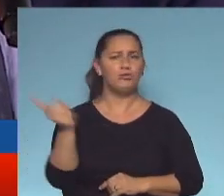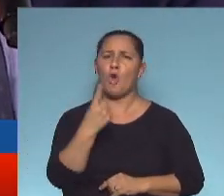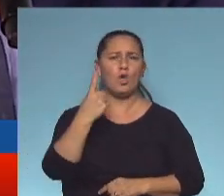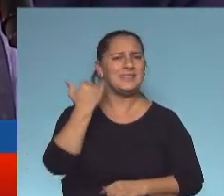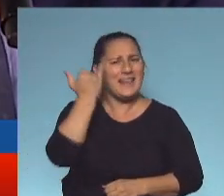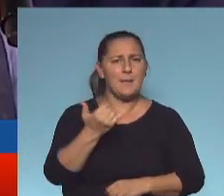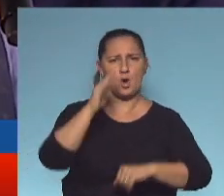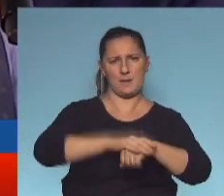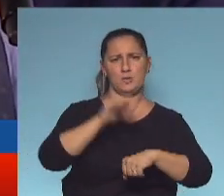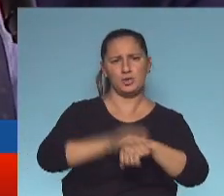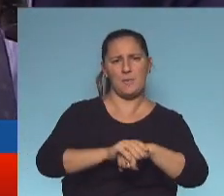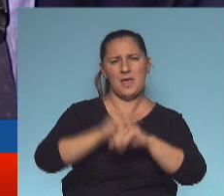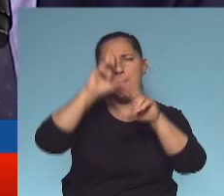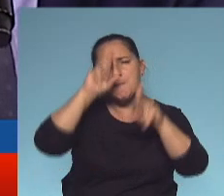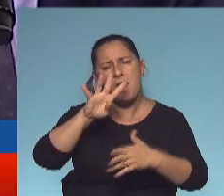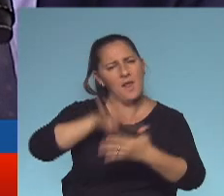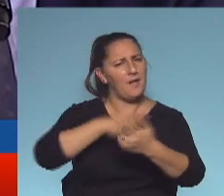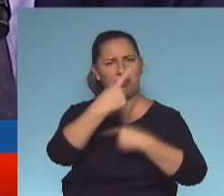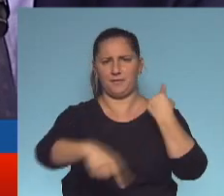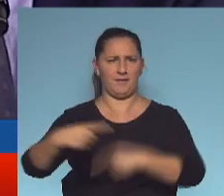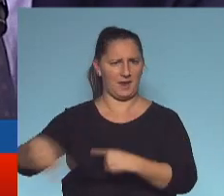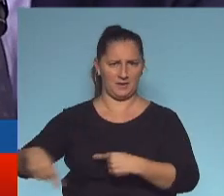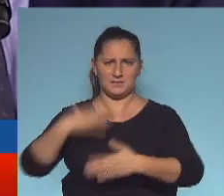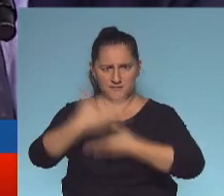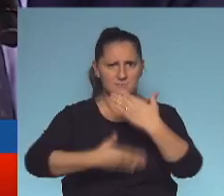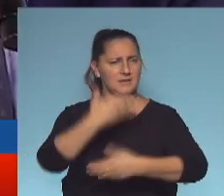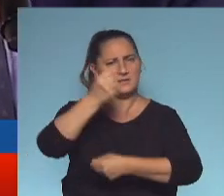acciones y políticas que venimos encarando, muchos de los cuales vienen